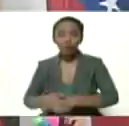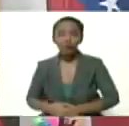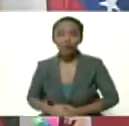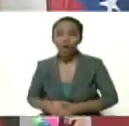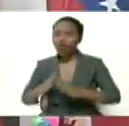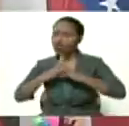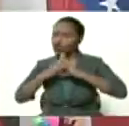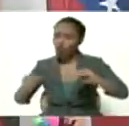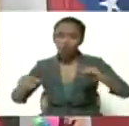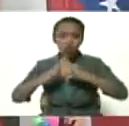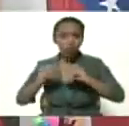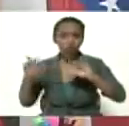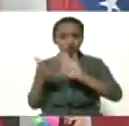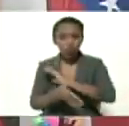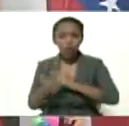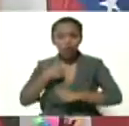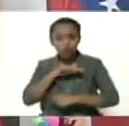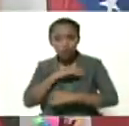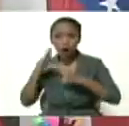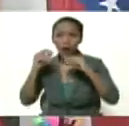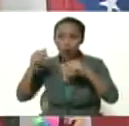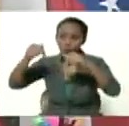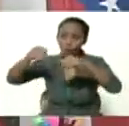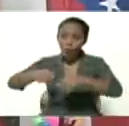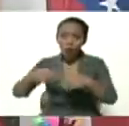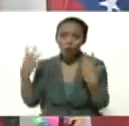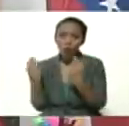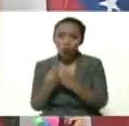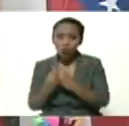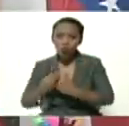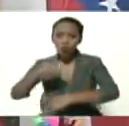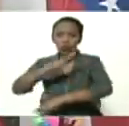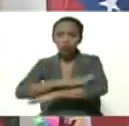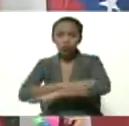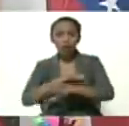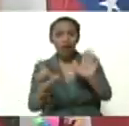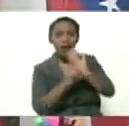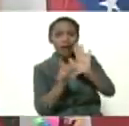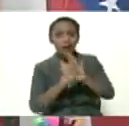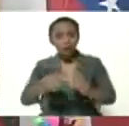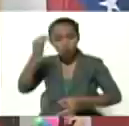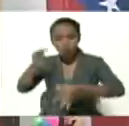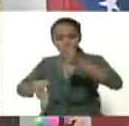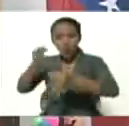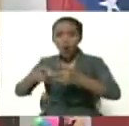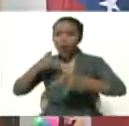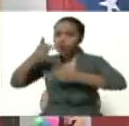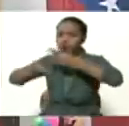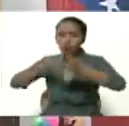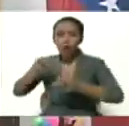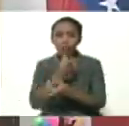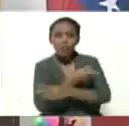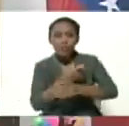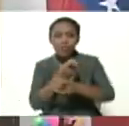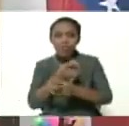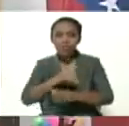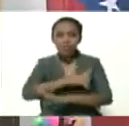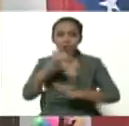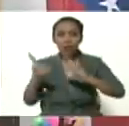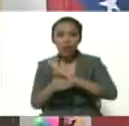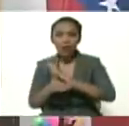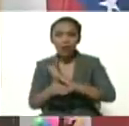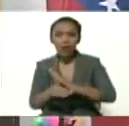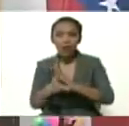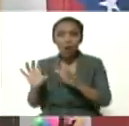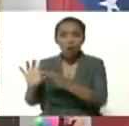Todo, todo. Sobre eso estuvimos hablando hoy, conjunto de acciones legales, jurídicas, políticas, diplomáticas. La